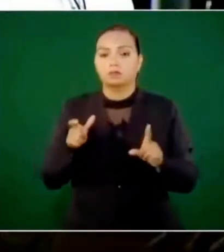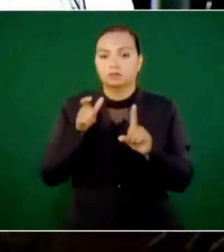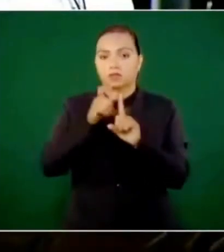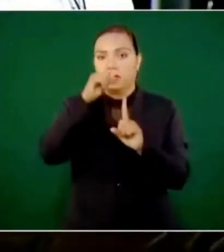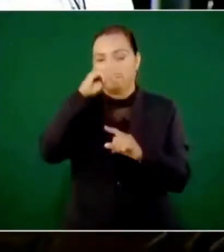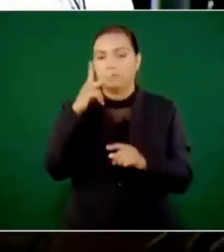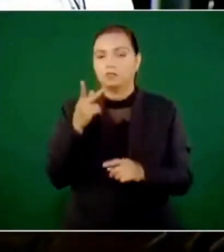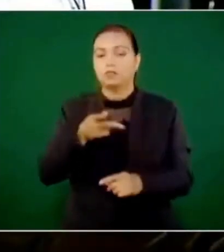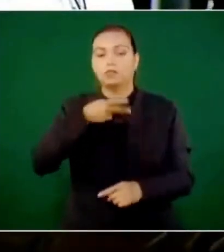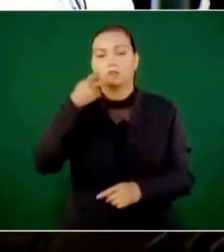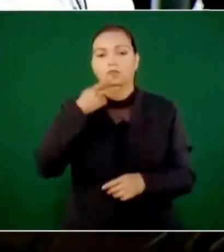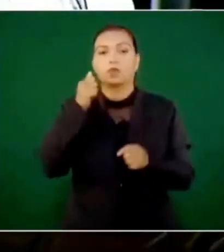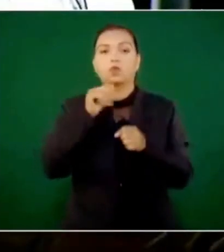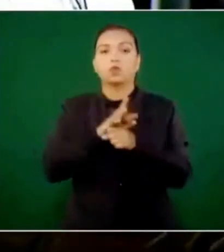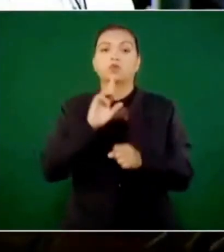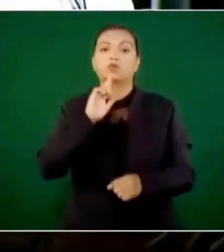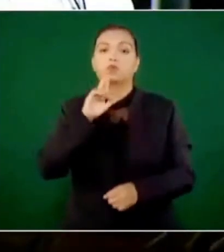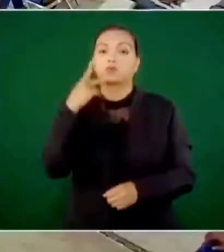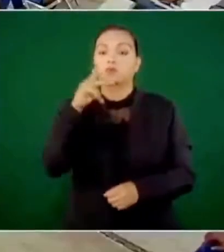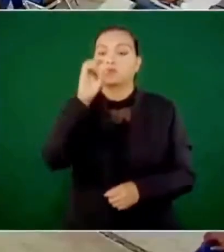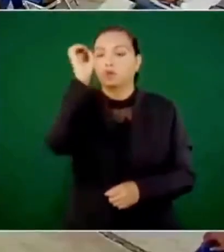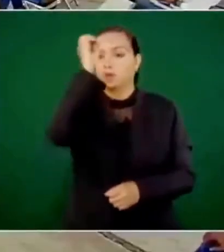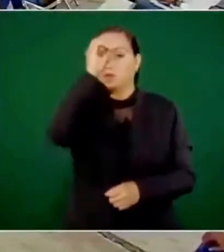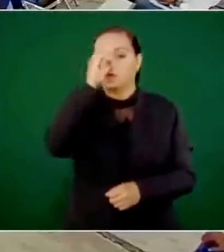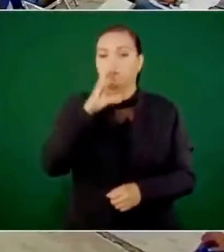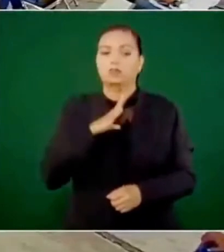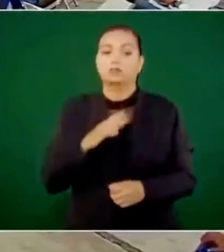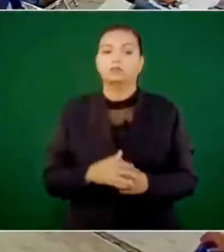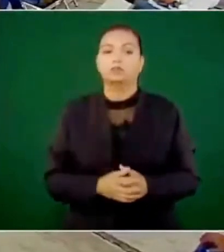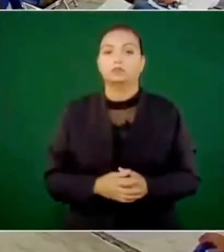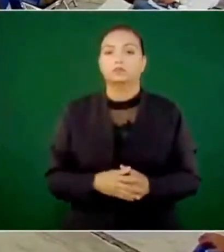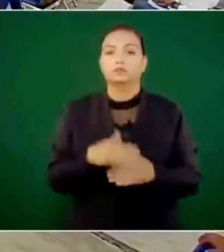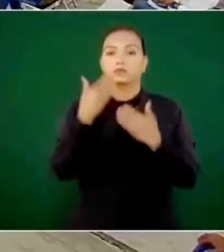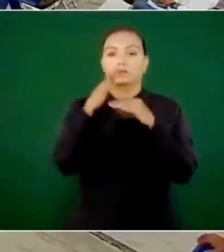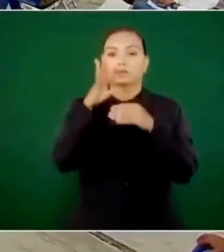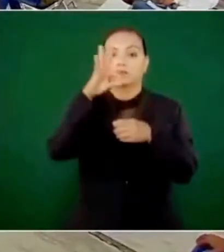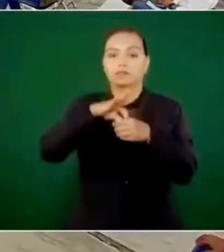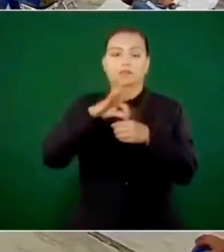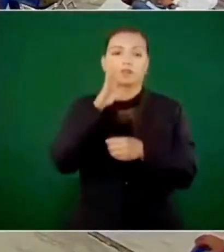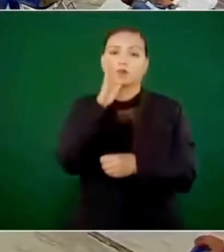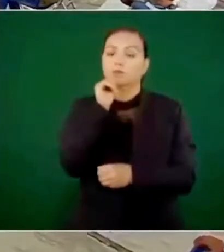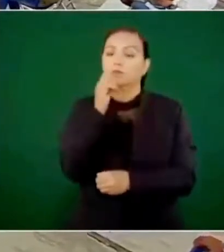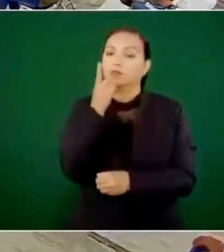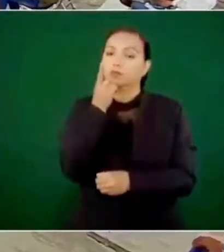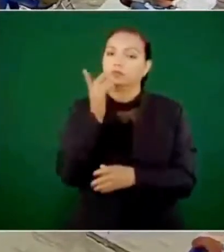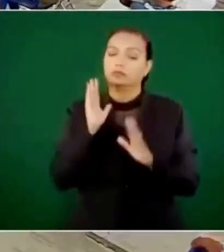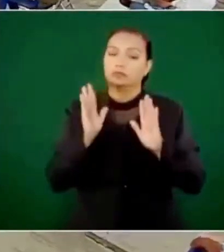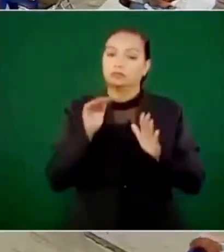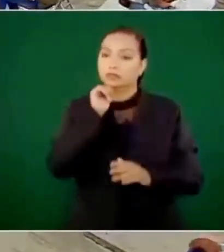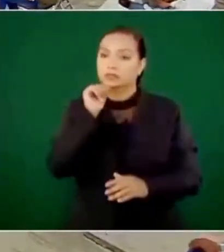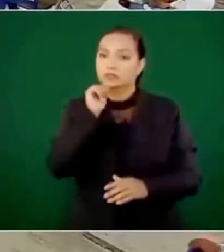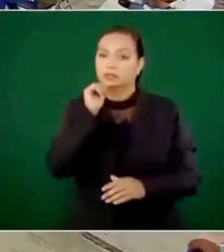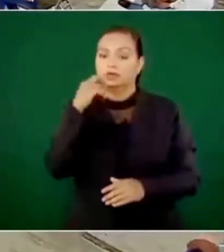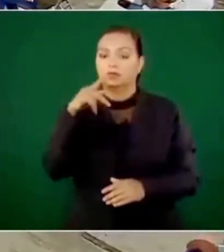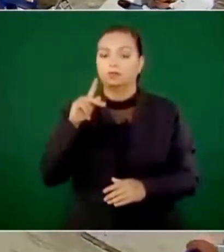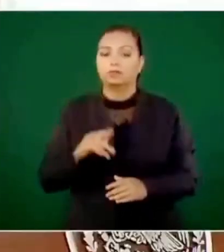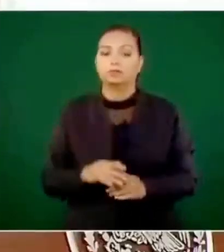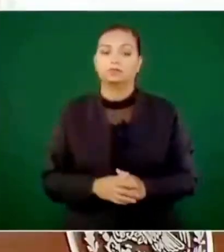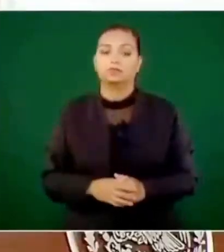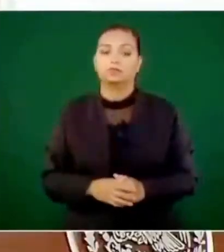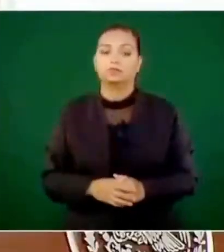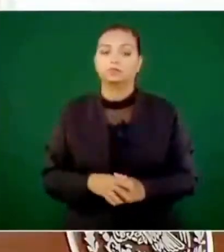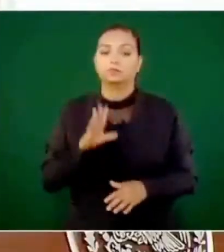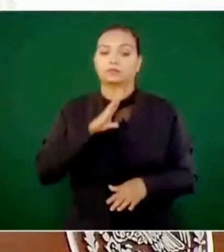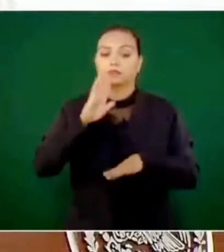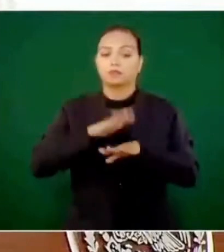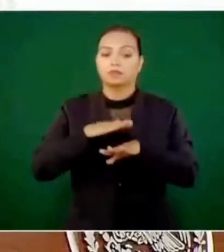dos preguntas, ¿cuál sería su opinión? Bueno, en la parte electoral no puedo meterme, pues. Pero además, ya